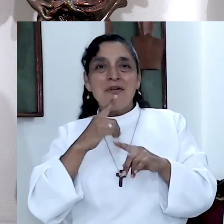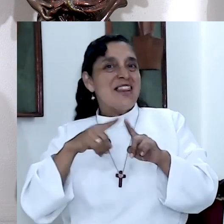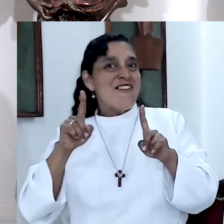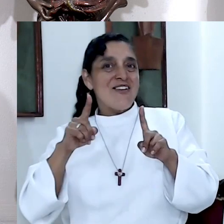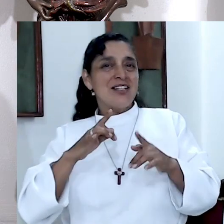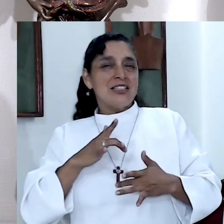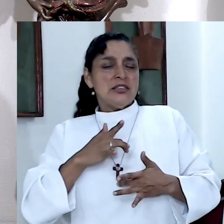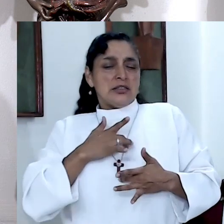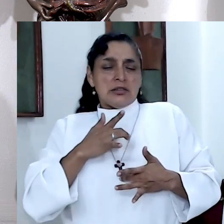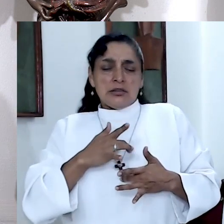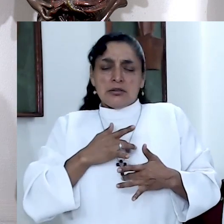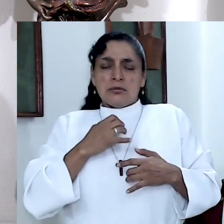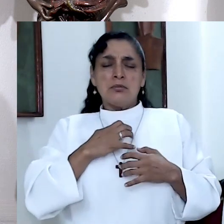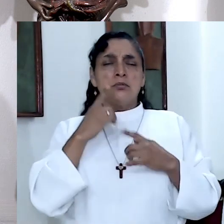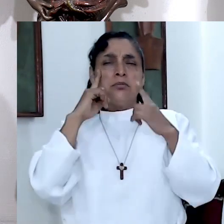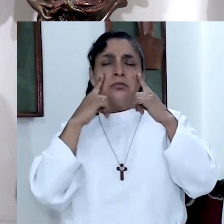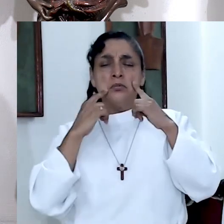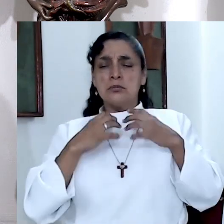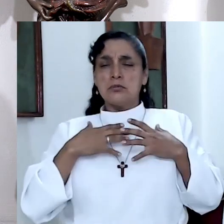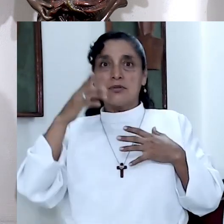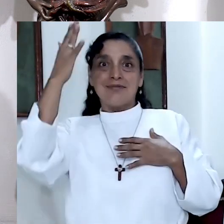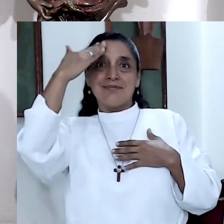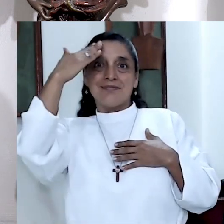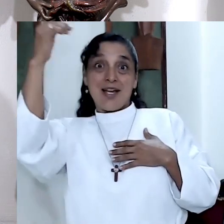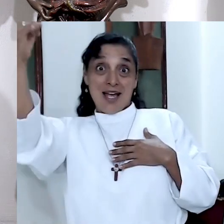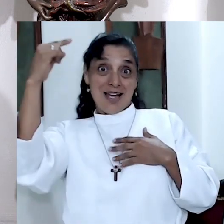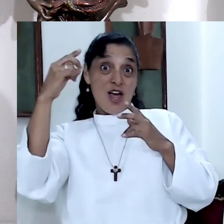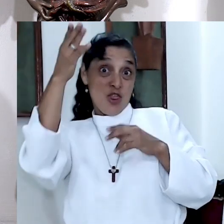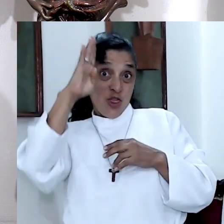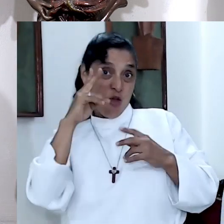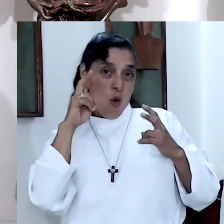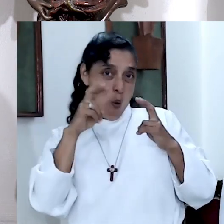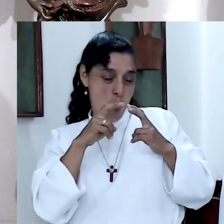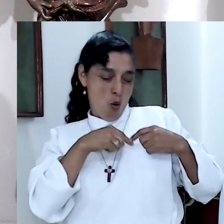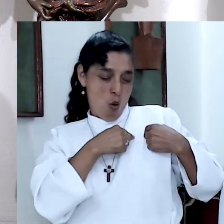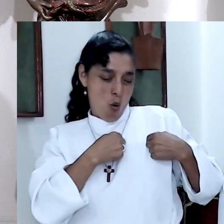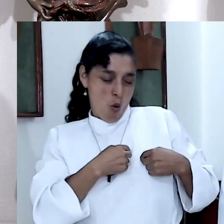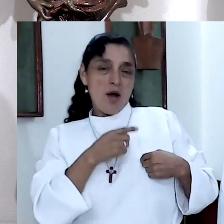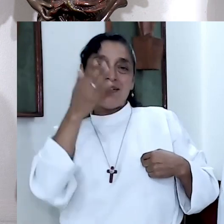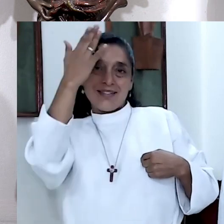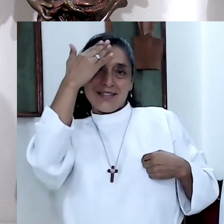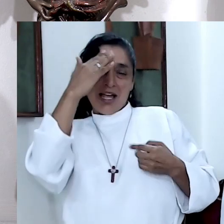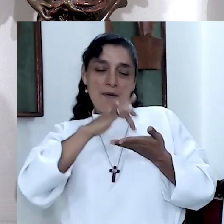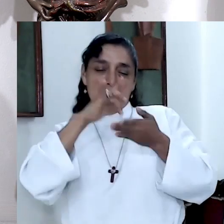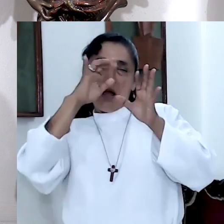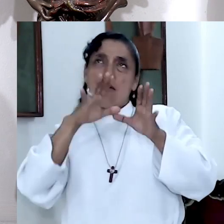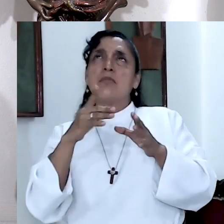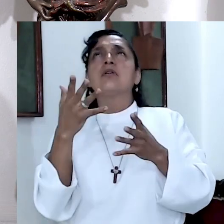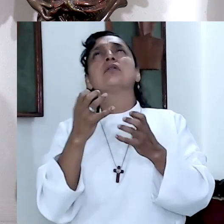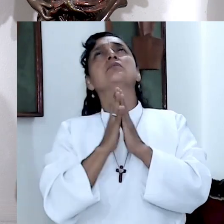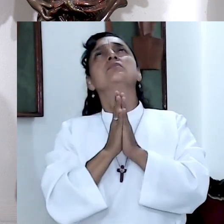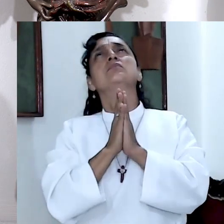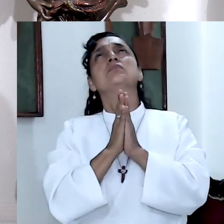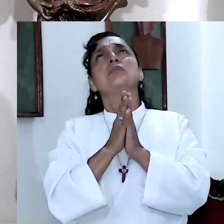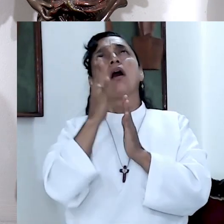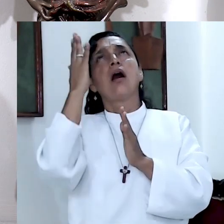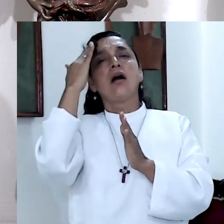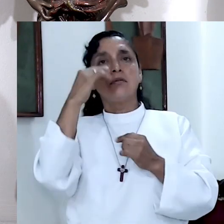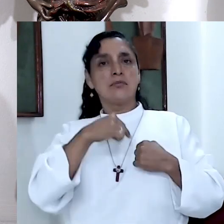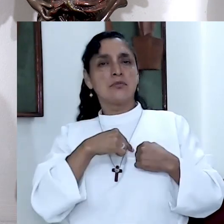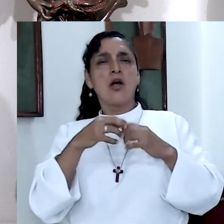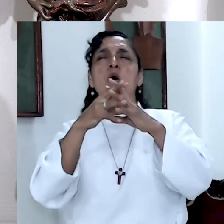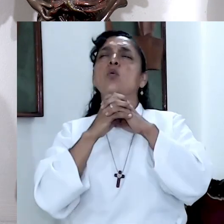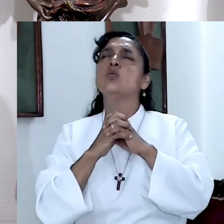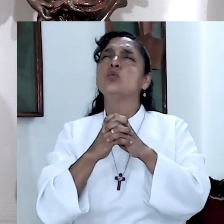que conoce profundamente los corazones, sabe lo que el Espíritu quiere, porque el Espíritu